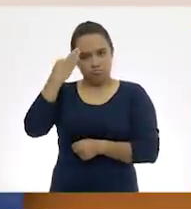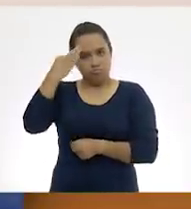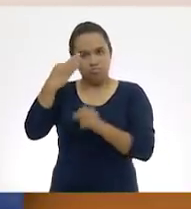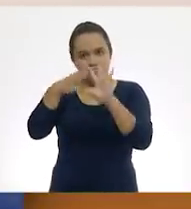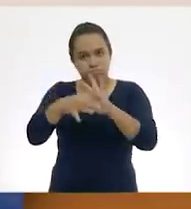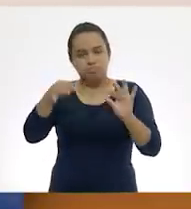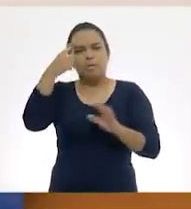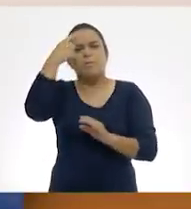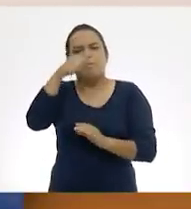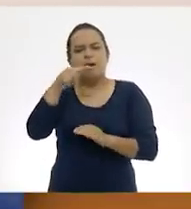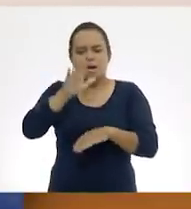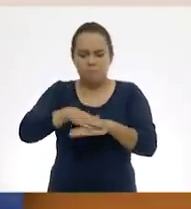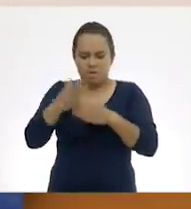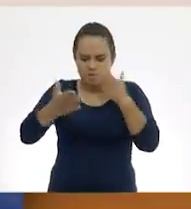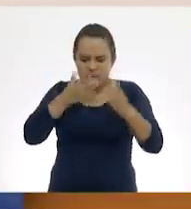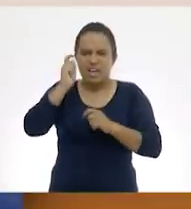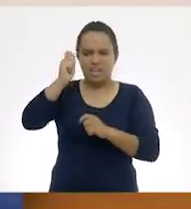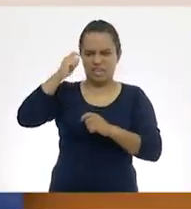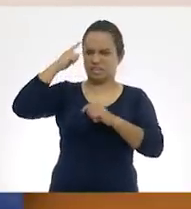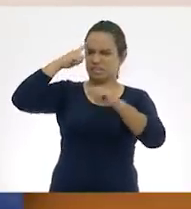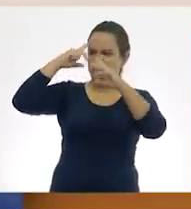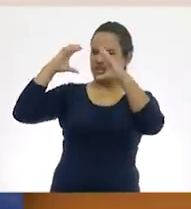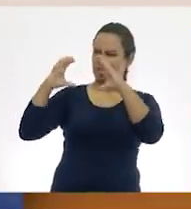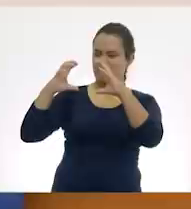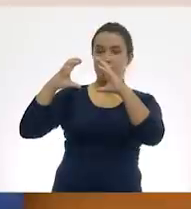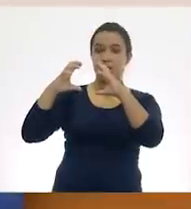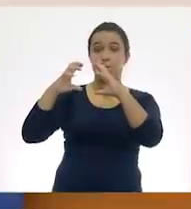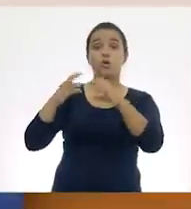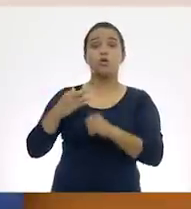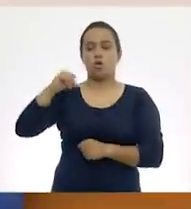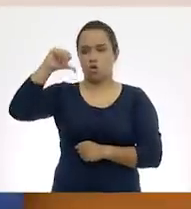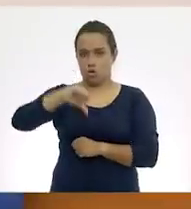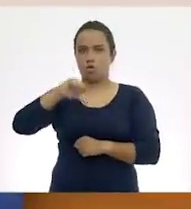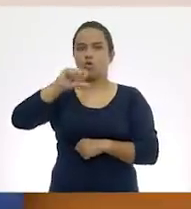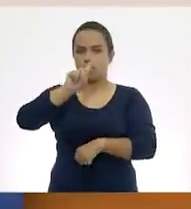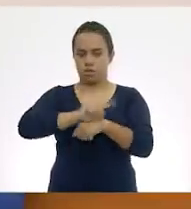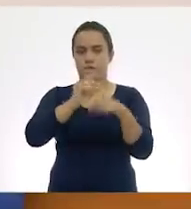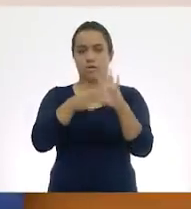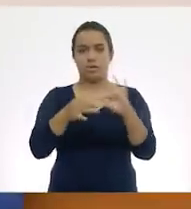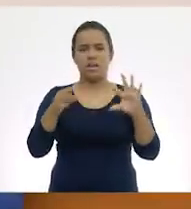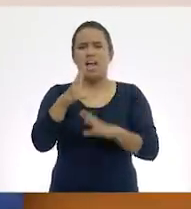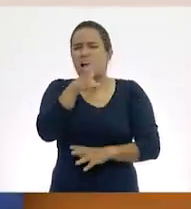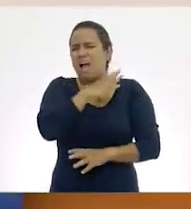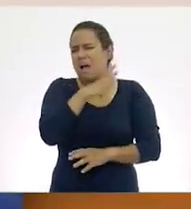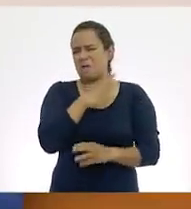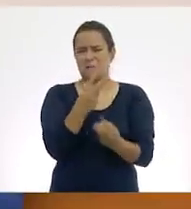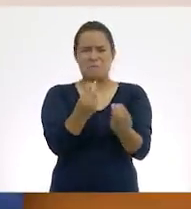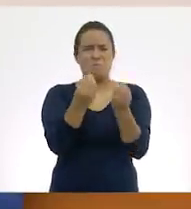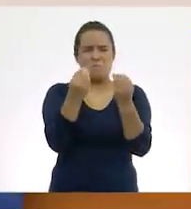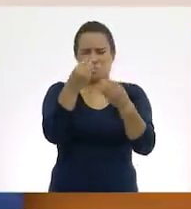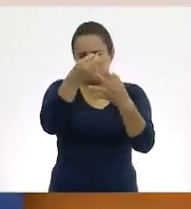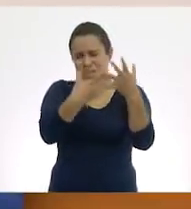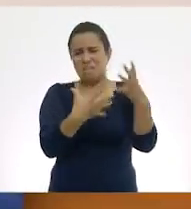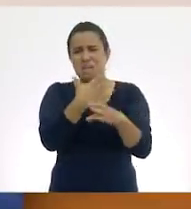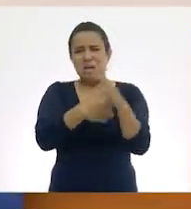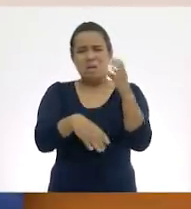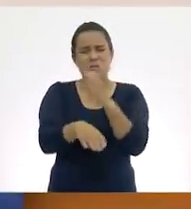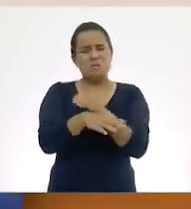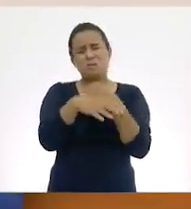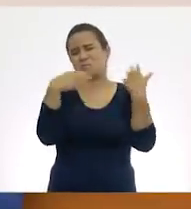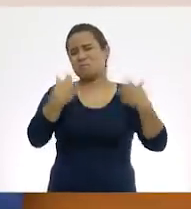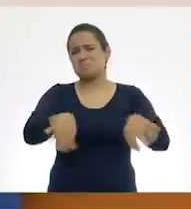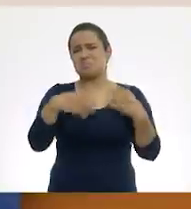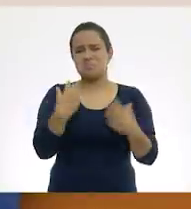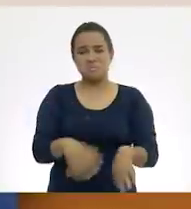poder estudiar acerca del cerebro y es justo lo que vamos a ver el día de hoy. Hay tantas cosas que aún no se saben del cerebro